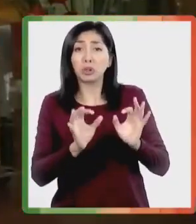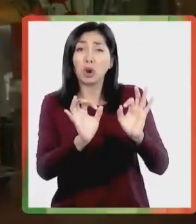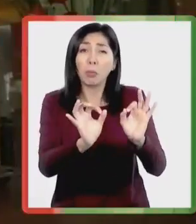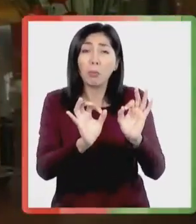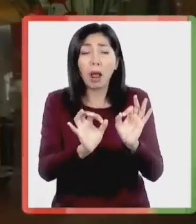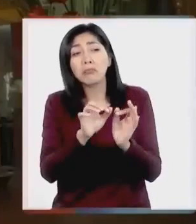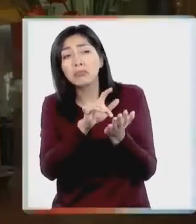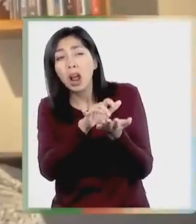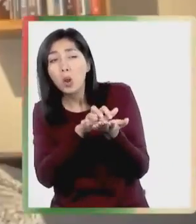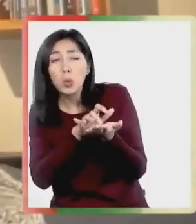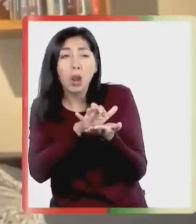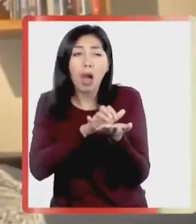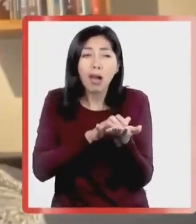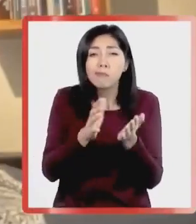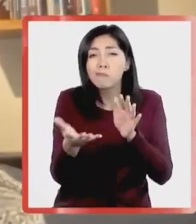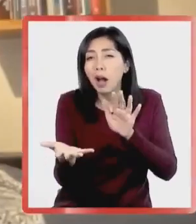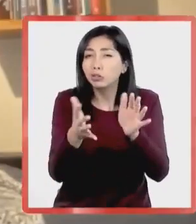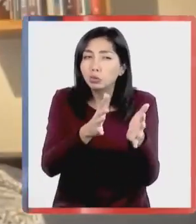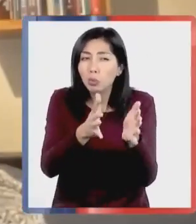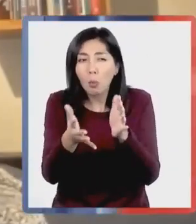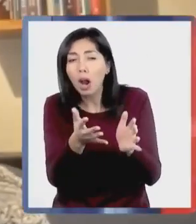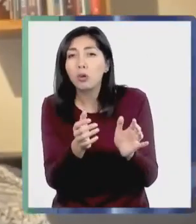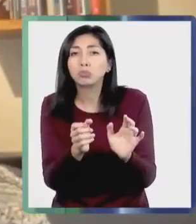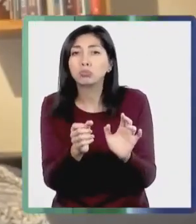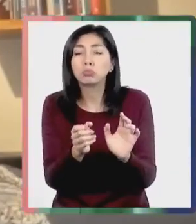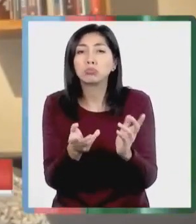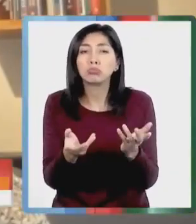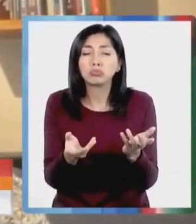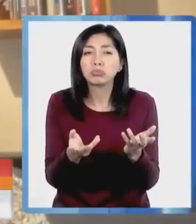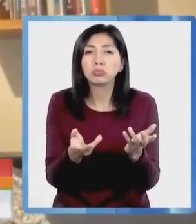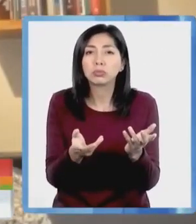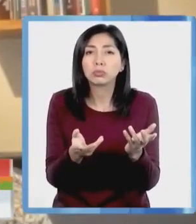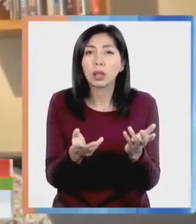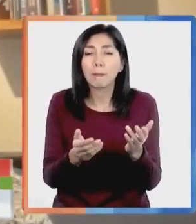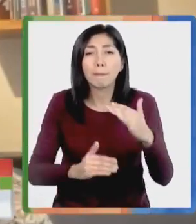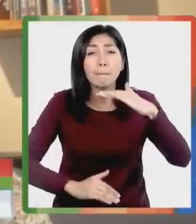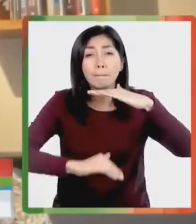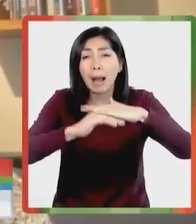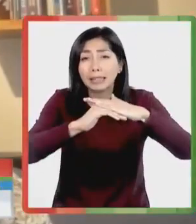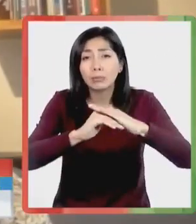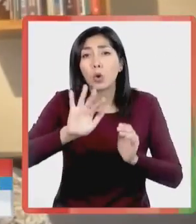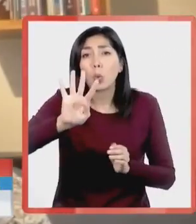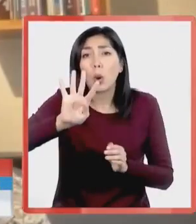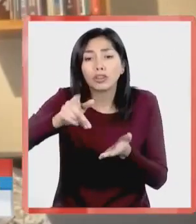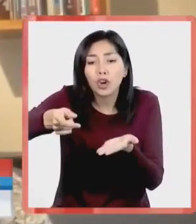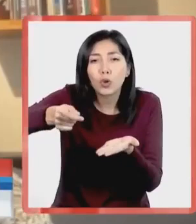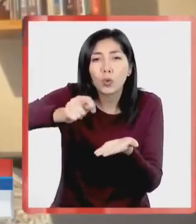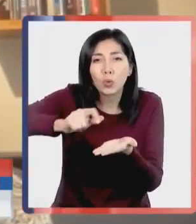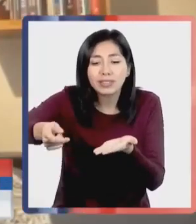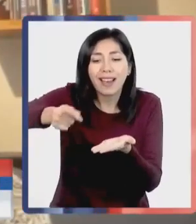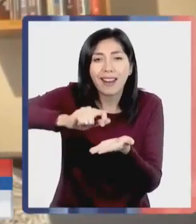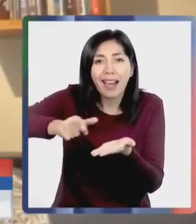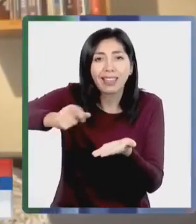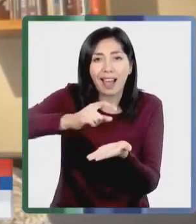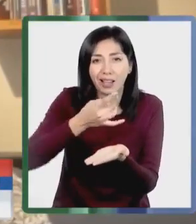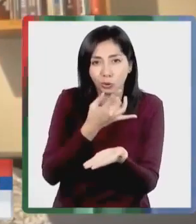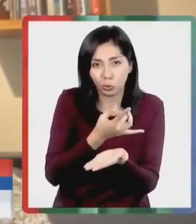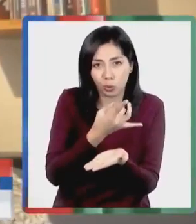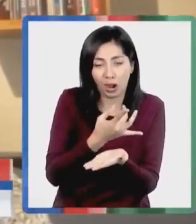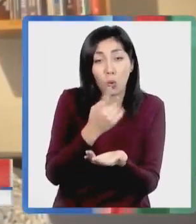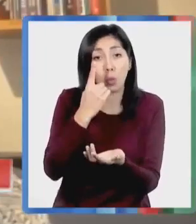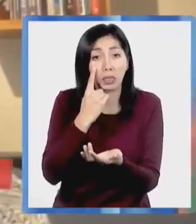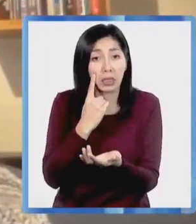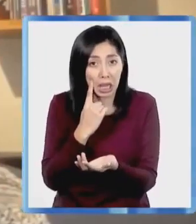peso normal, yo estuve calculando más o menos que esto correspondería no más de 4 cucharaditas de azúcar en el